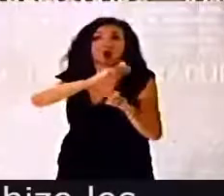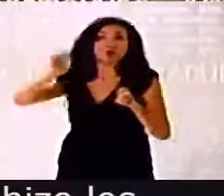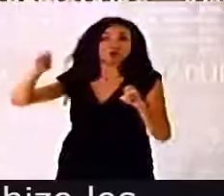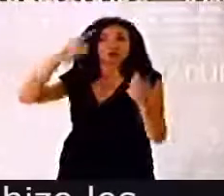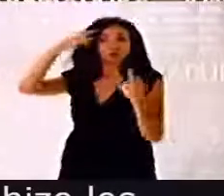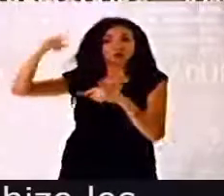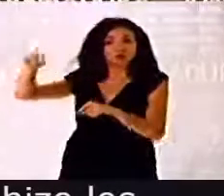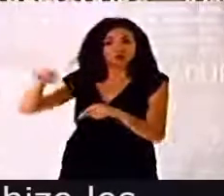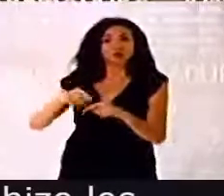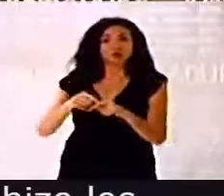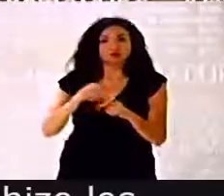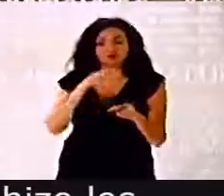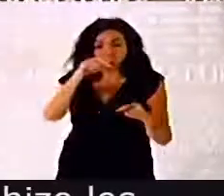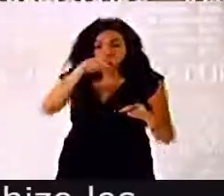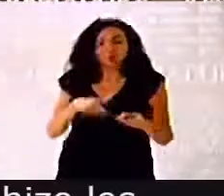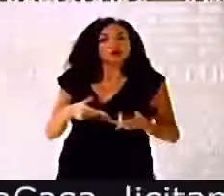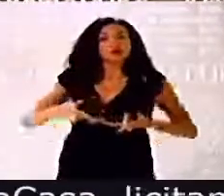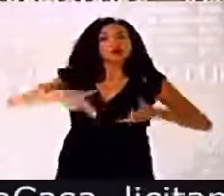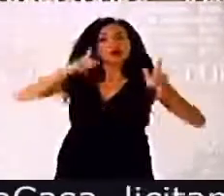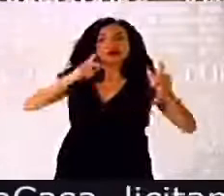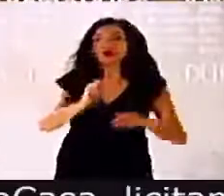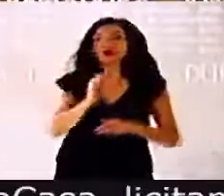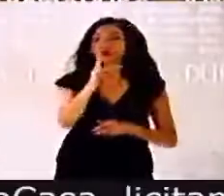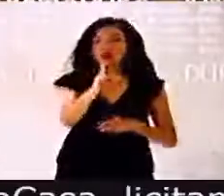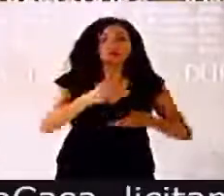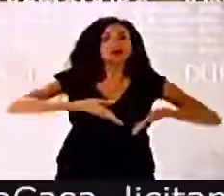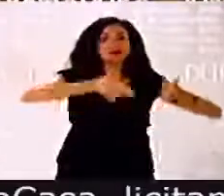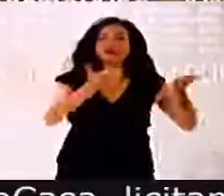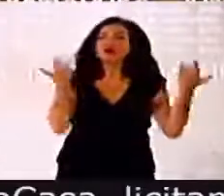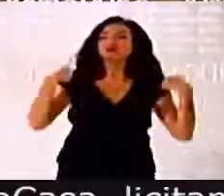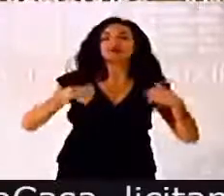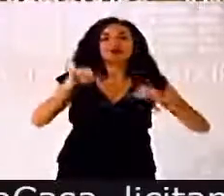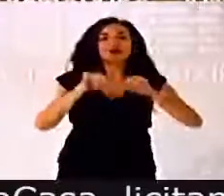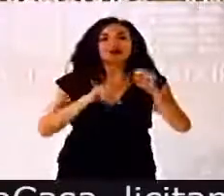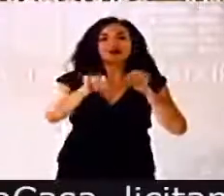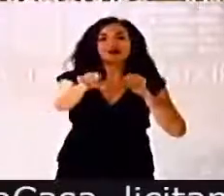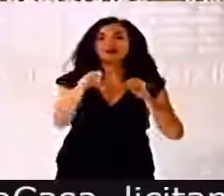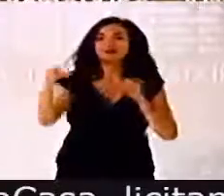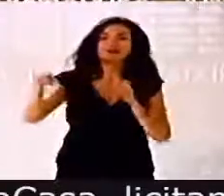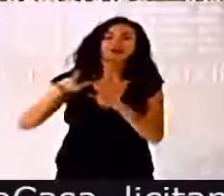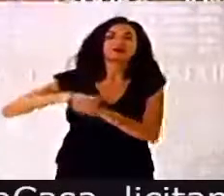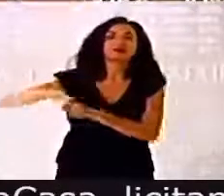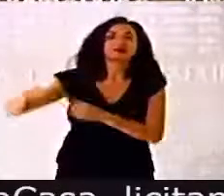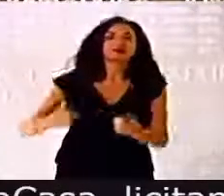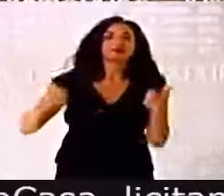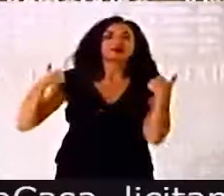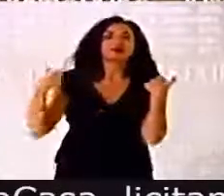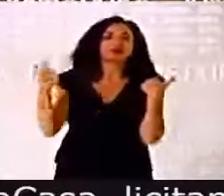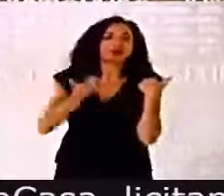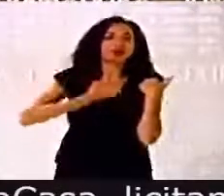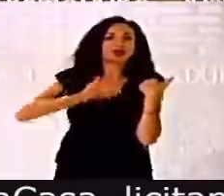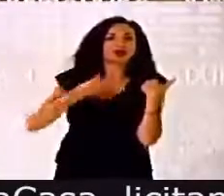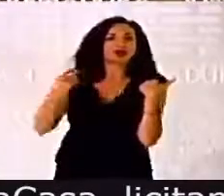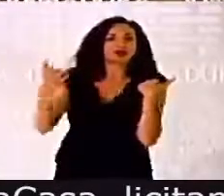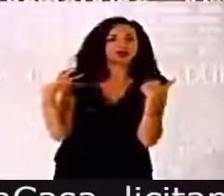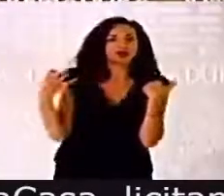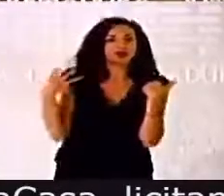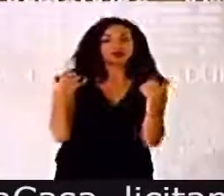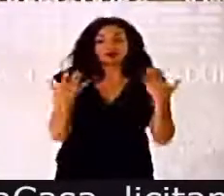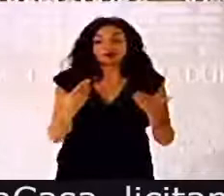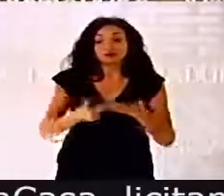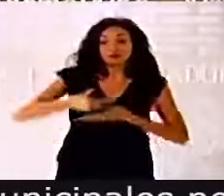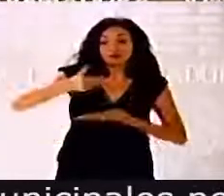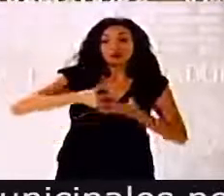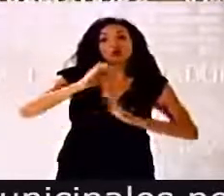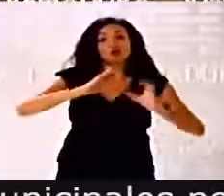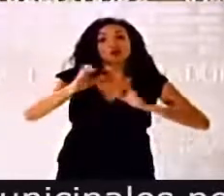licitando como estamos licitando hoy ese camino, todo lo demás ya corresponde a un ámbito de competencias municipales. Pero podíamos leer hace unos días en los medios de